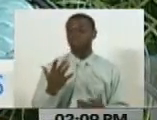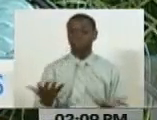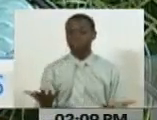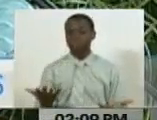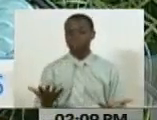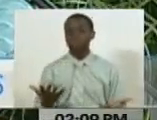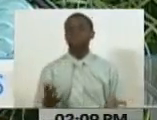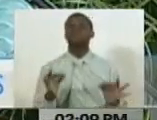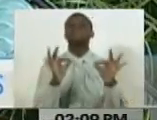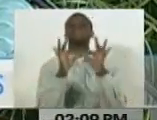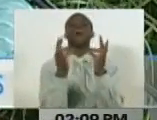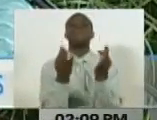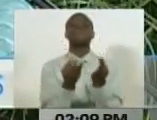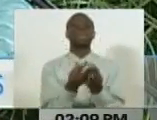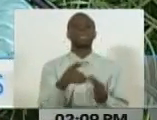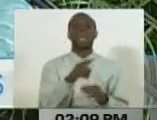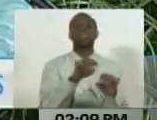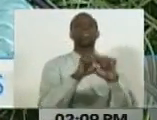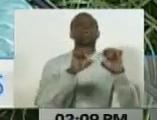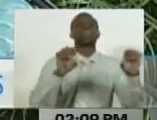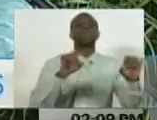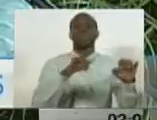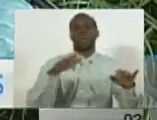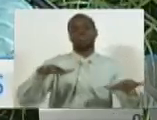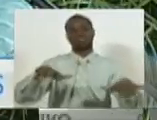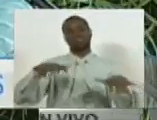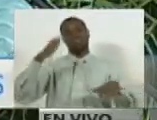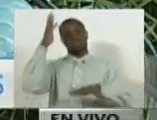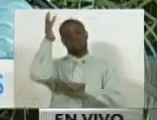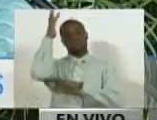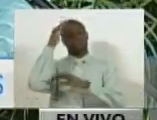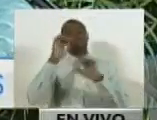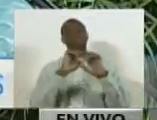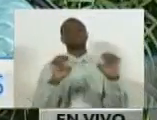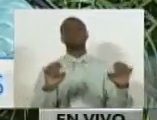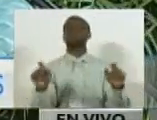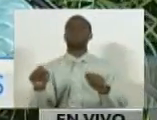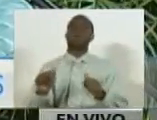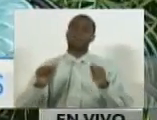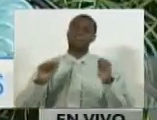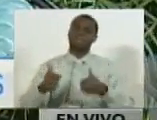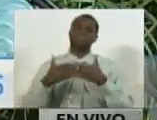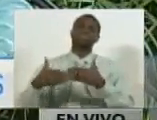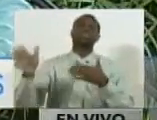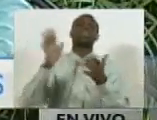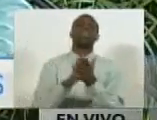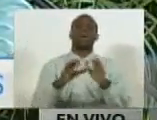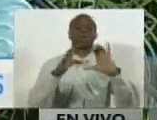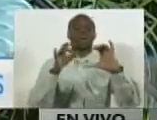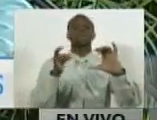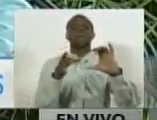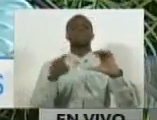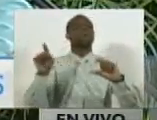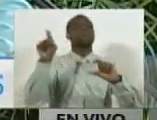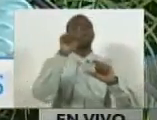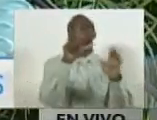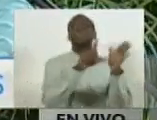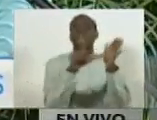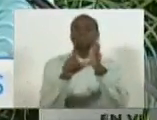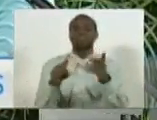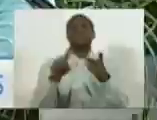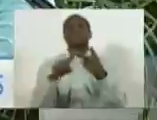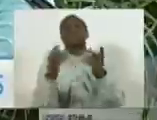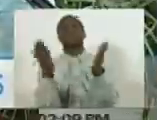la familia educativa, el Congreso de la Patria de la Educación, arranca su carnetización en todos los liceos,